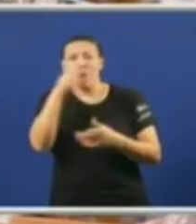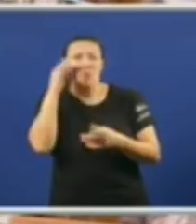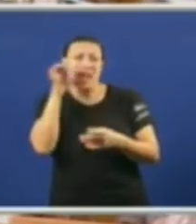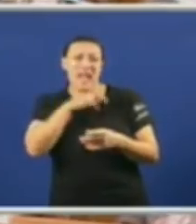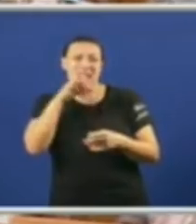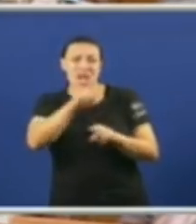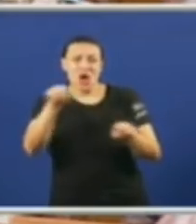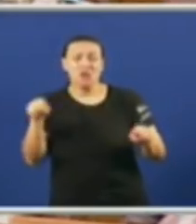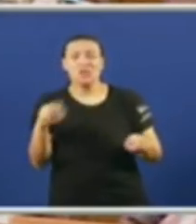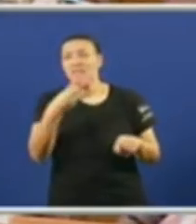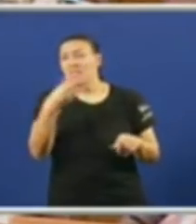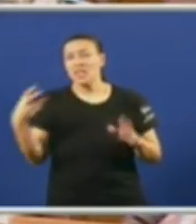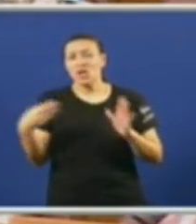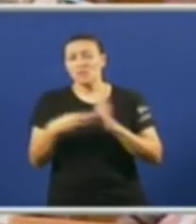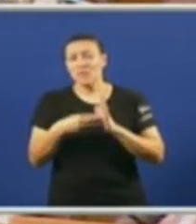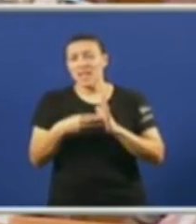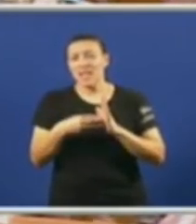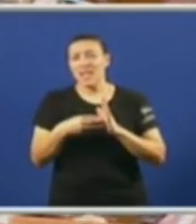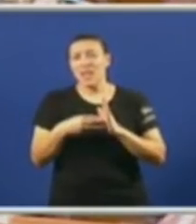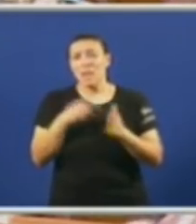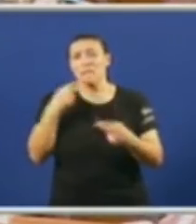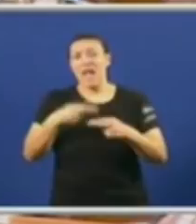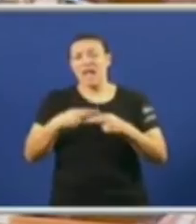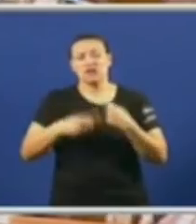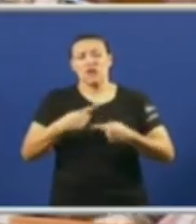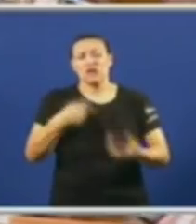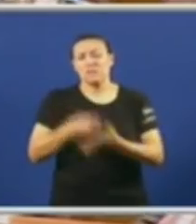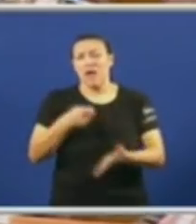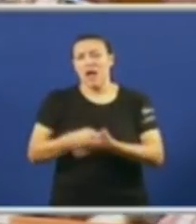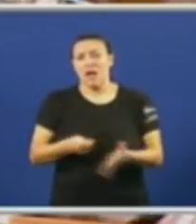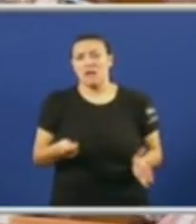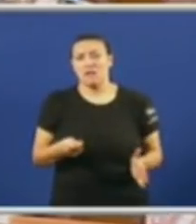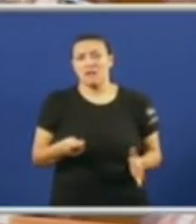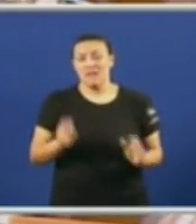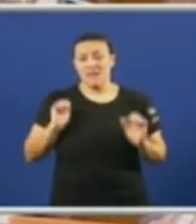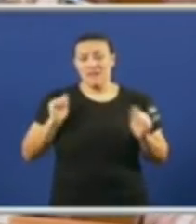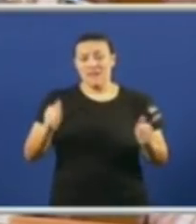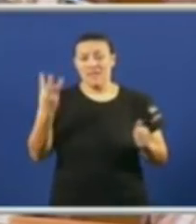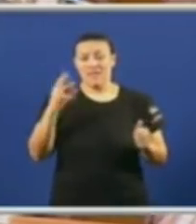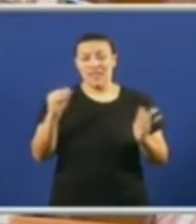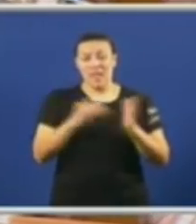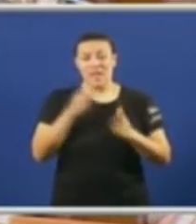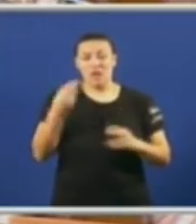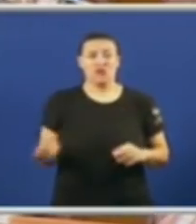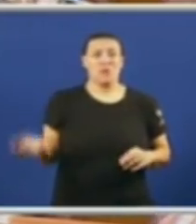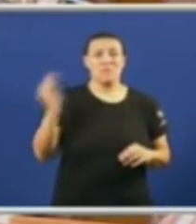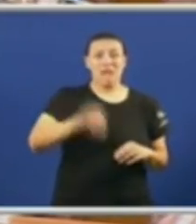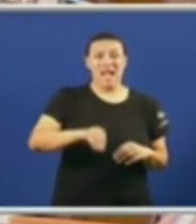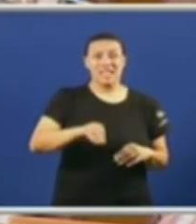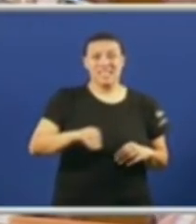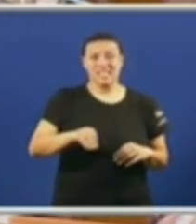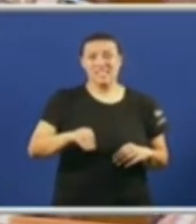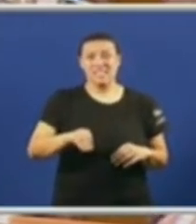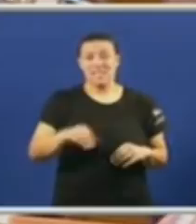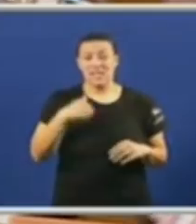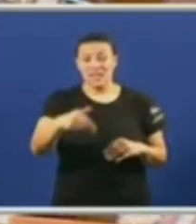diario pagan 300.000 euros en peaxes, que van empezar o ano pagando 30.000 euros máis a unha concesionaria,